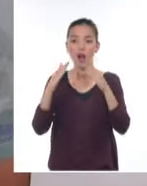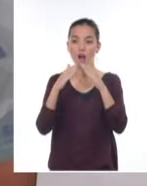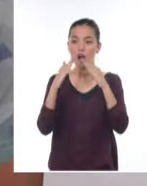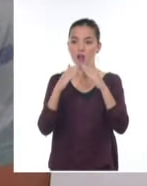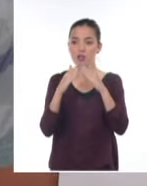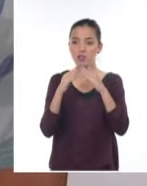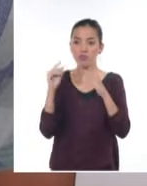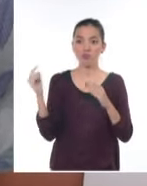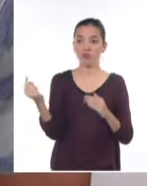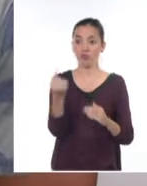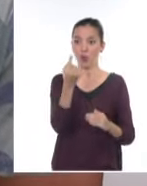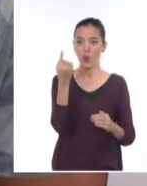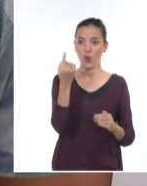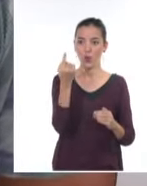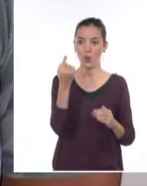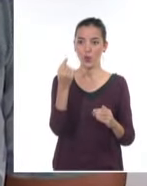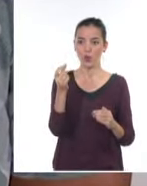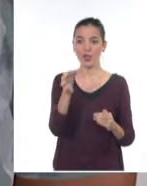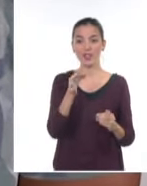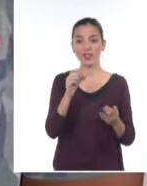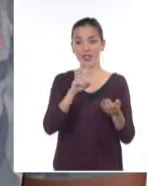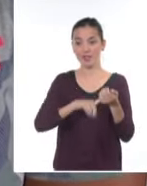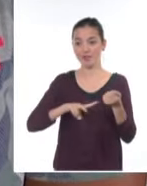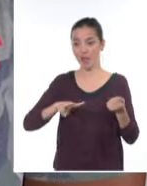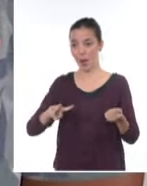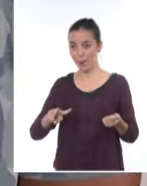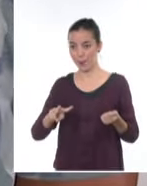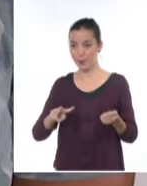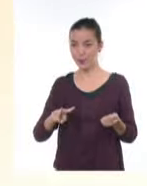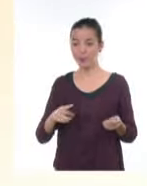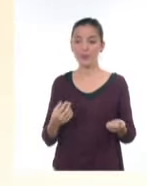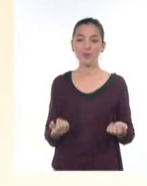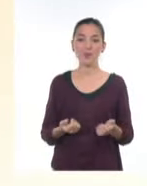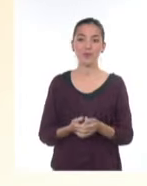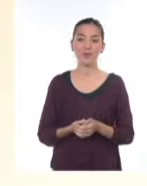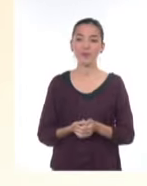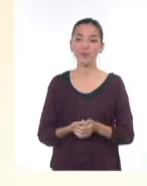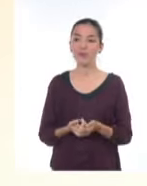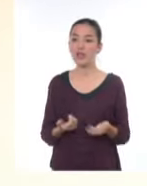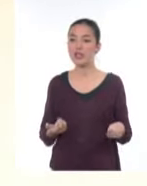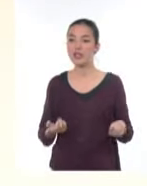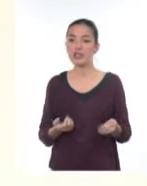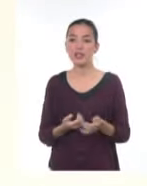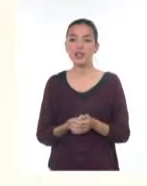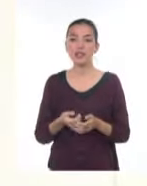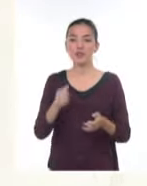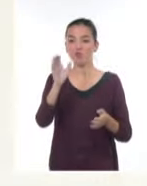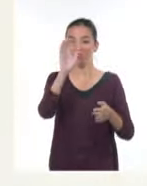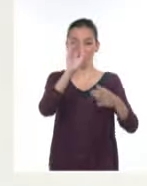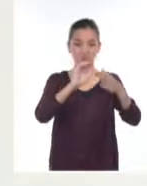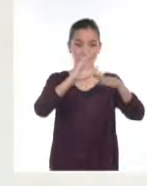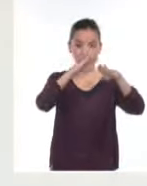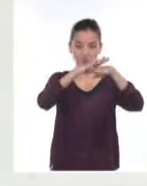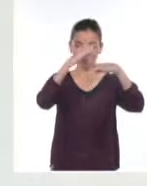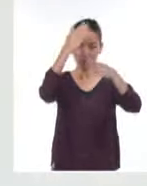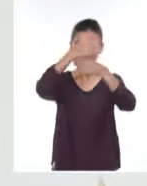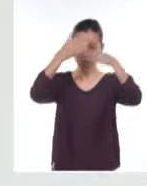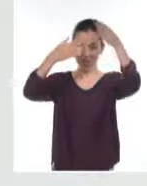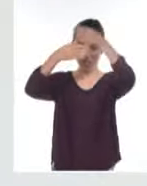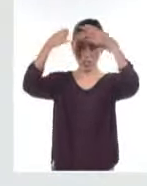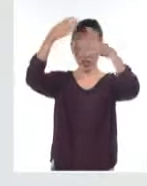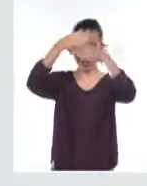provincia, con un estilo arquitectónico, es decir, de arquitectura vernácula, que presenta valores